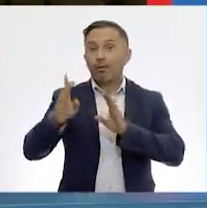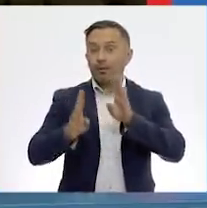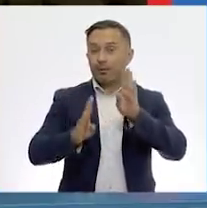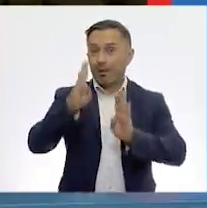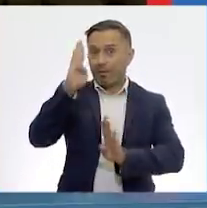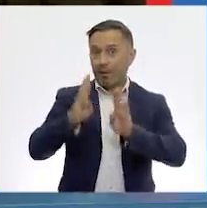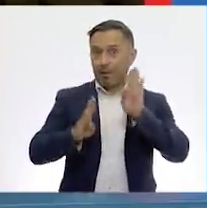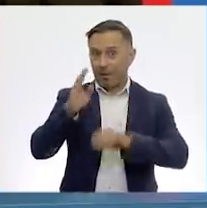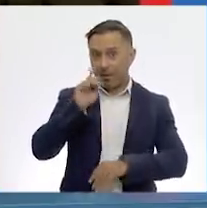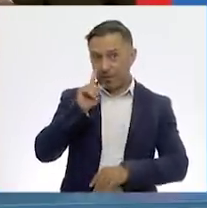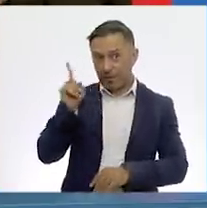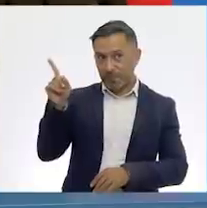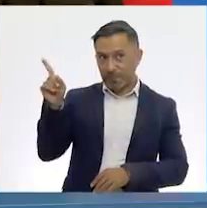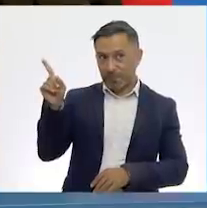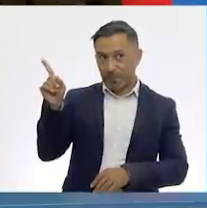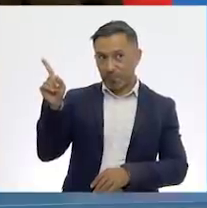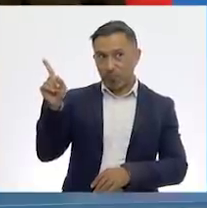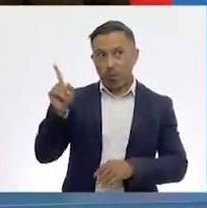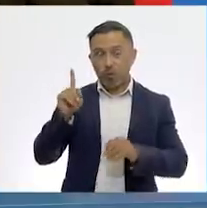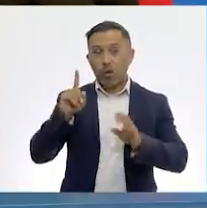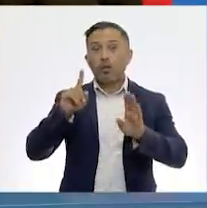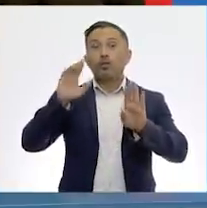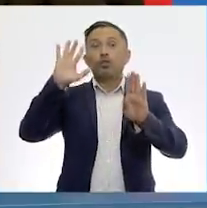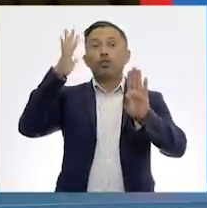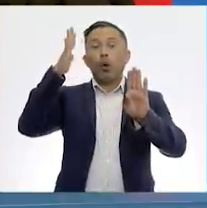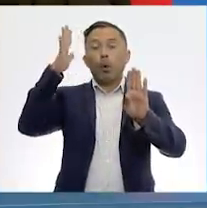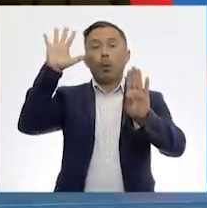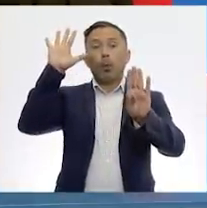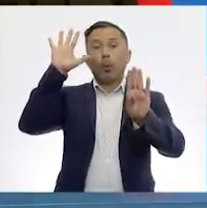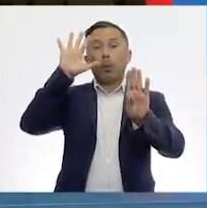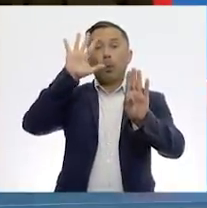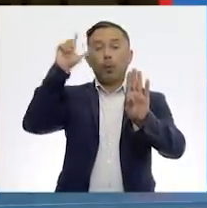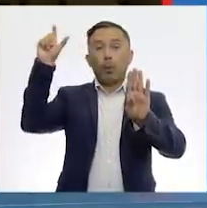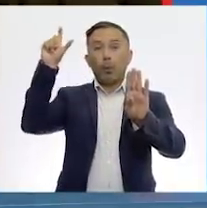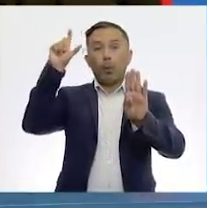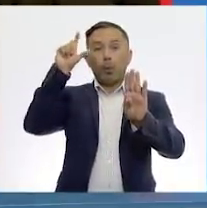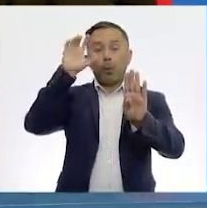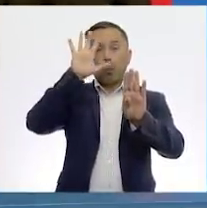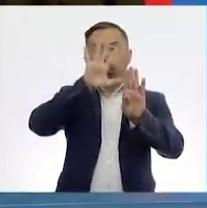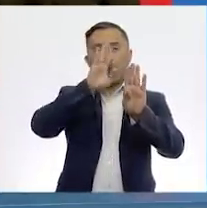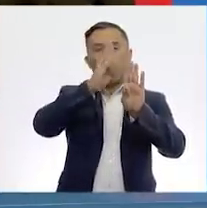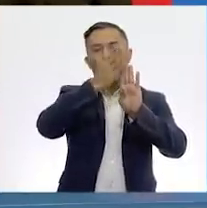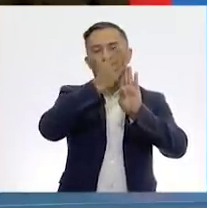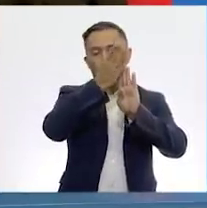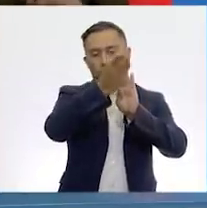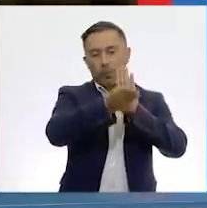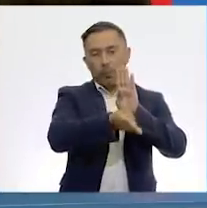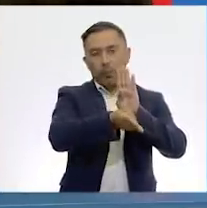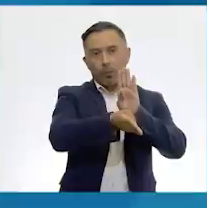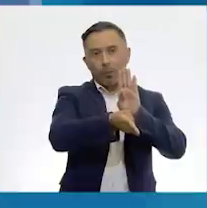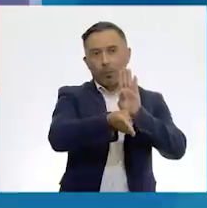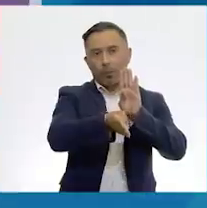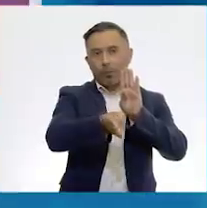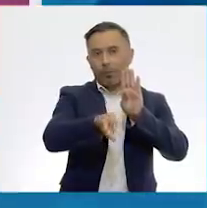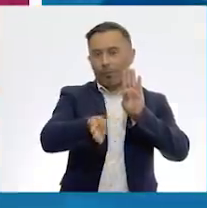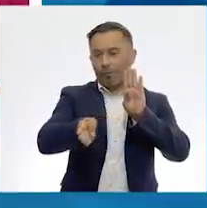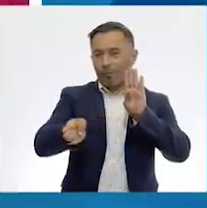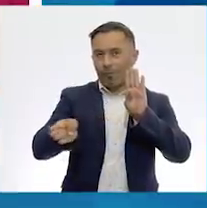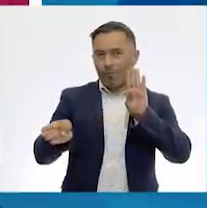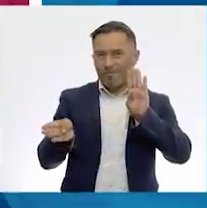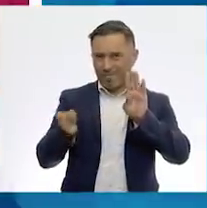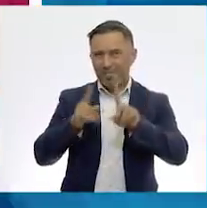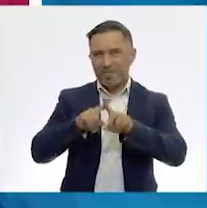a distintas horas del día la sombra o la proyección de estas sombras son distintas. O en las obras de Barragán también en su casa podemos